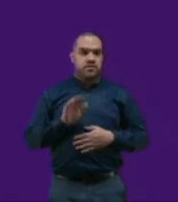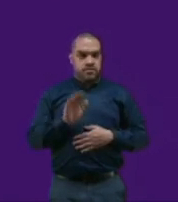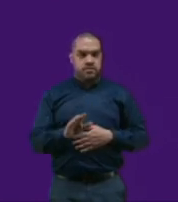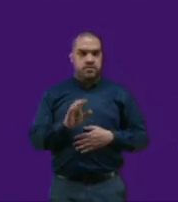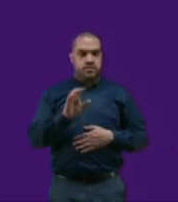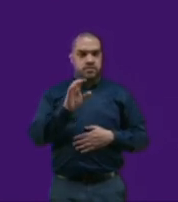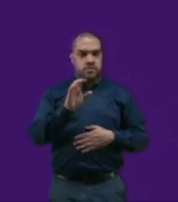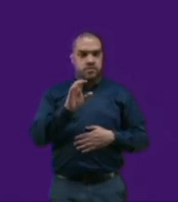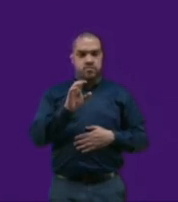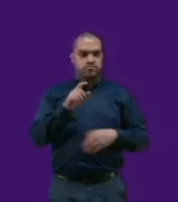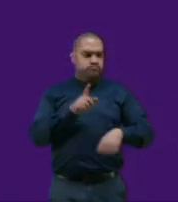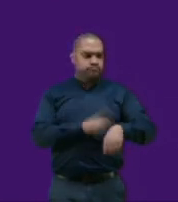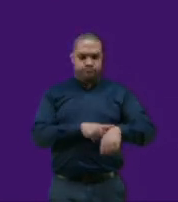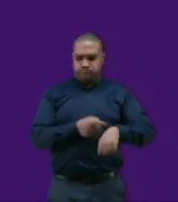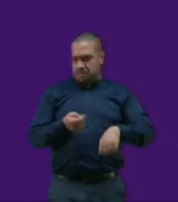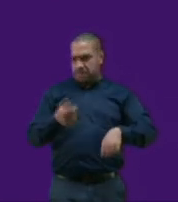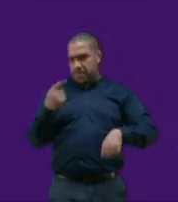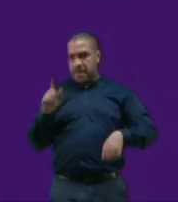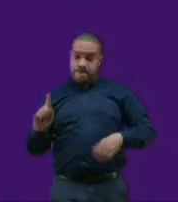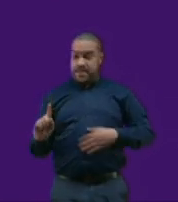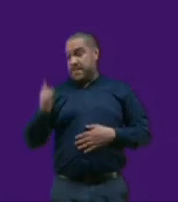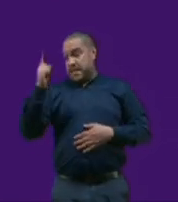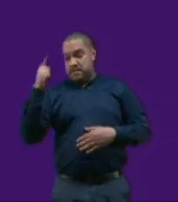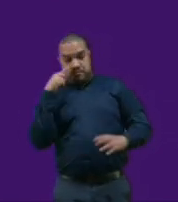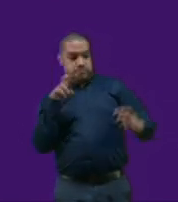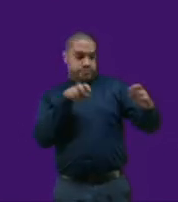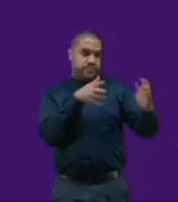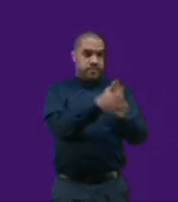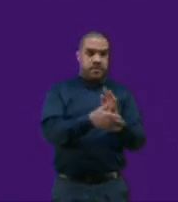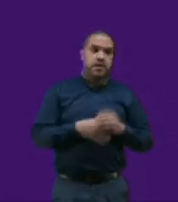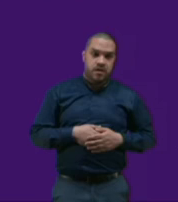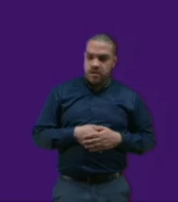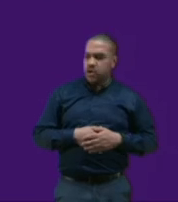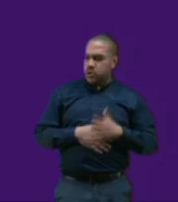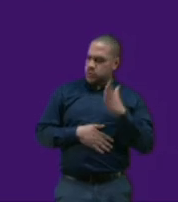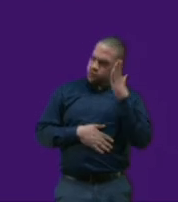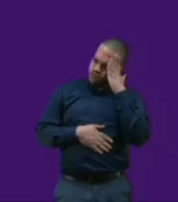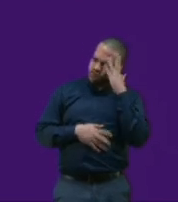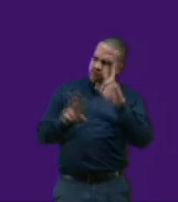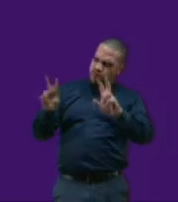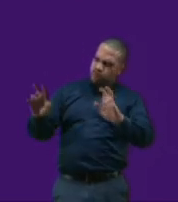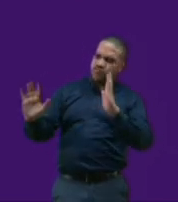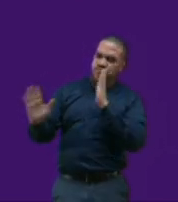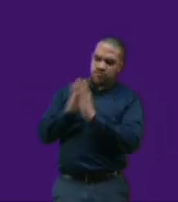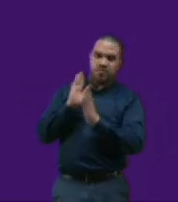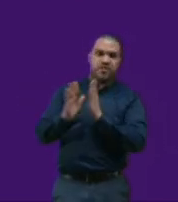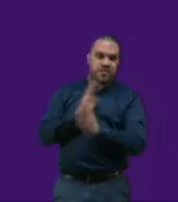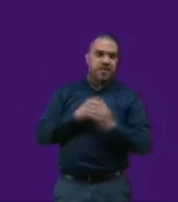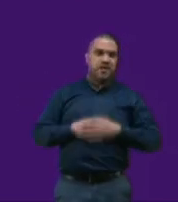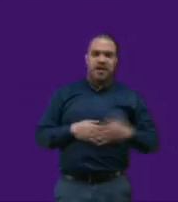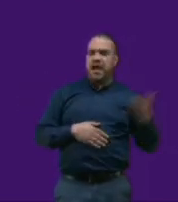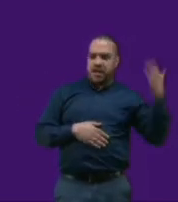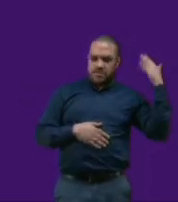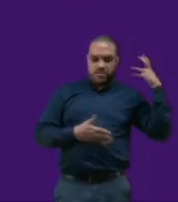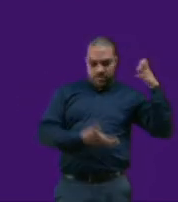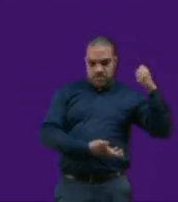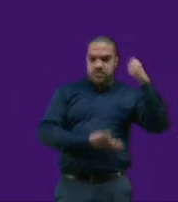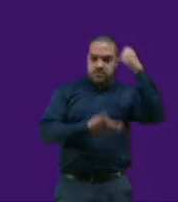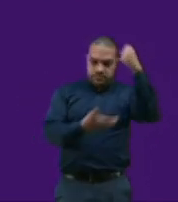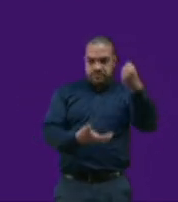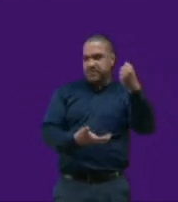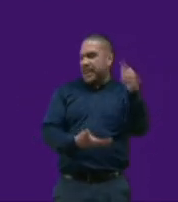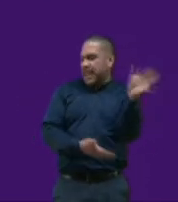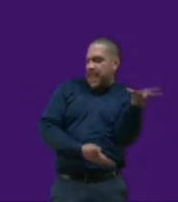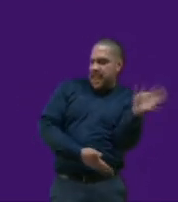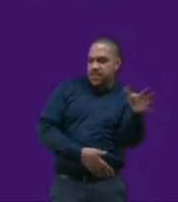tiempo que tuviste para contarnos qué haces. Yo conozco tu industria relativamente bien. Nosotros invertimos en una compañía que tiene un modelo de negocio